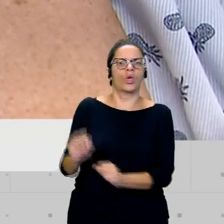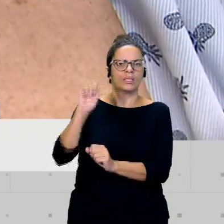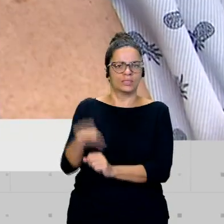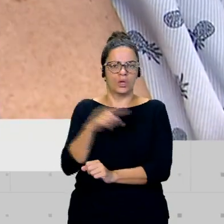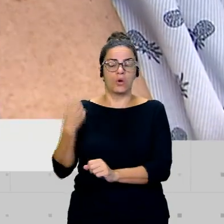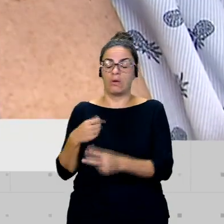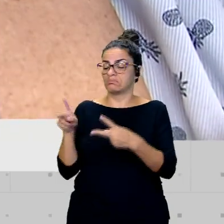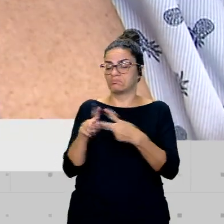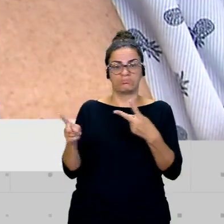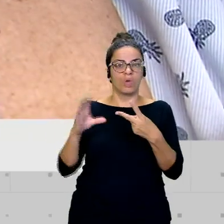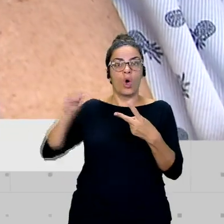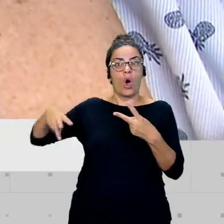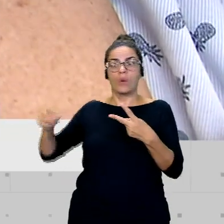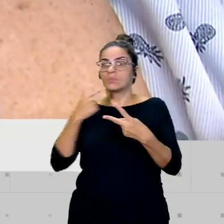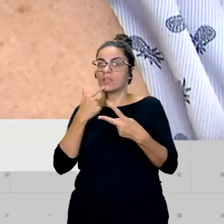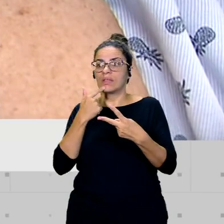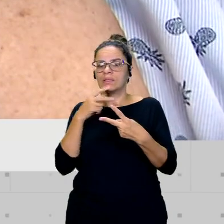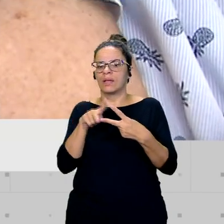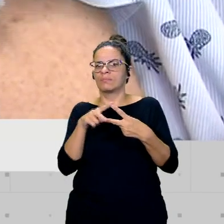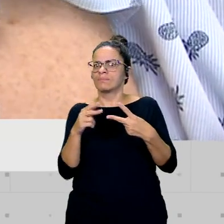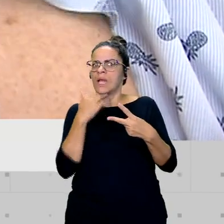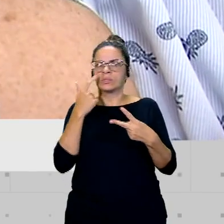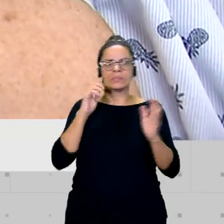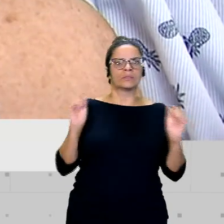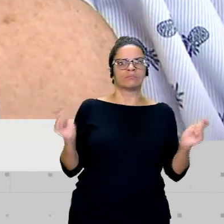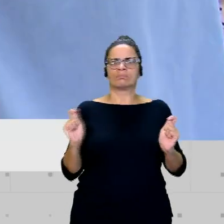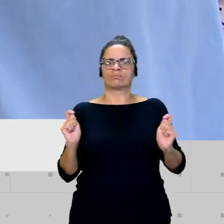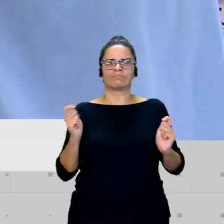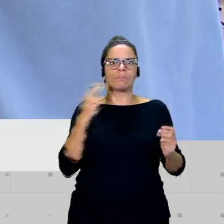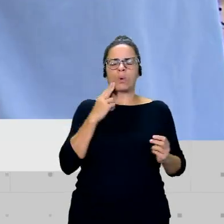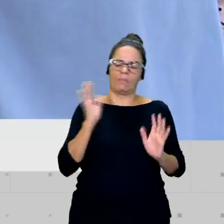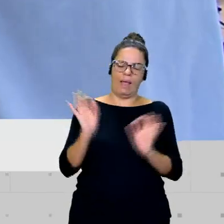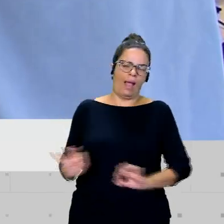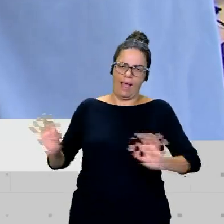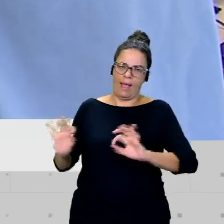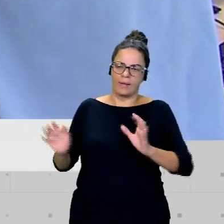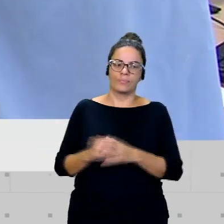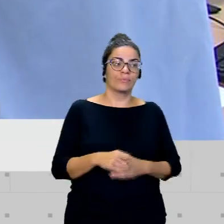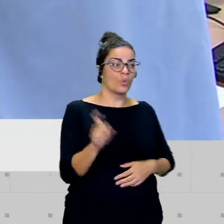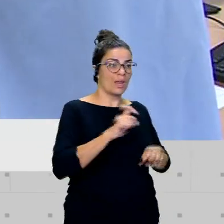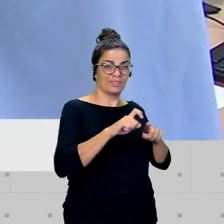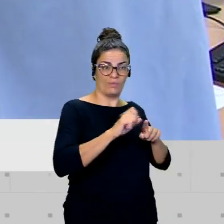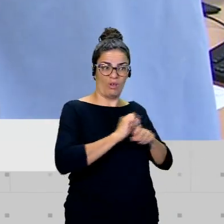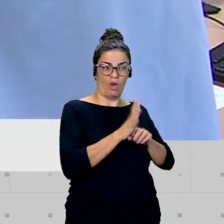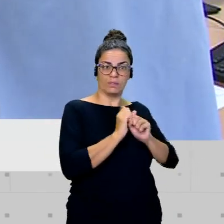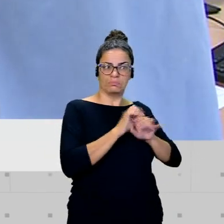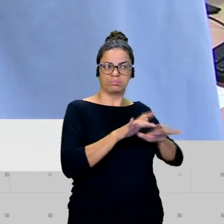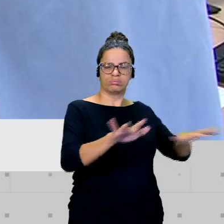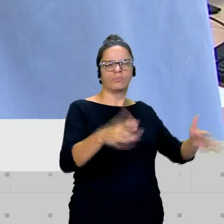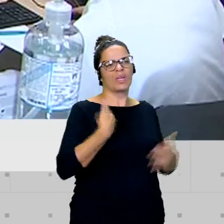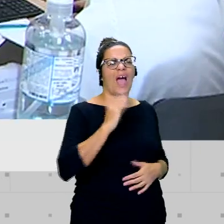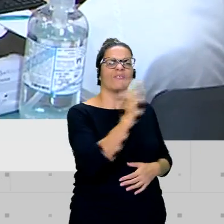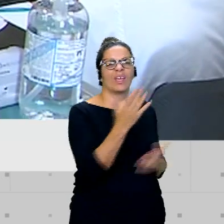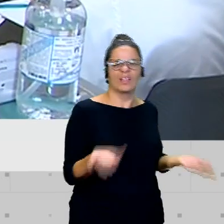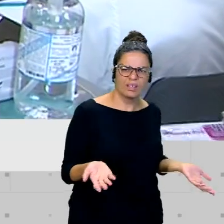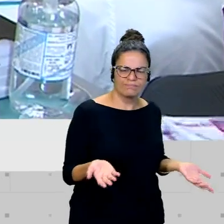ninguna de esas dos cosas la OMS ha dicho que haya ningún sentido de alarma. Pero esta variante que se sigue expandiendo, ¿y a qué afecta exactamente?